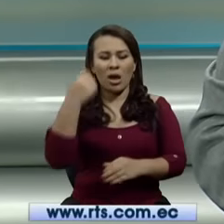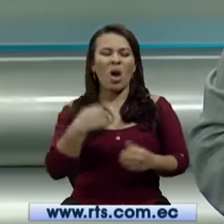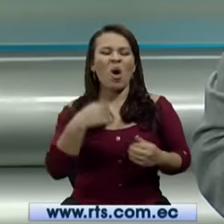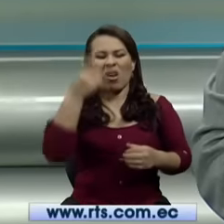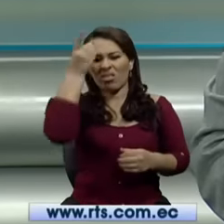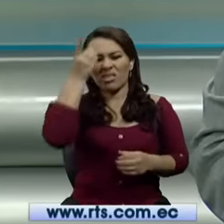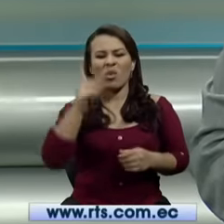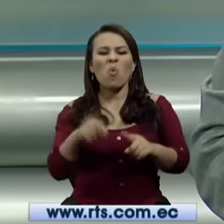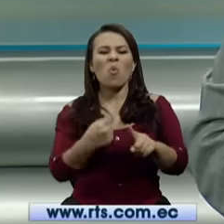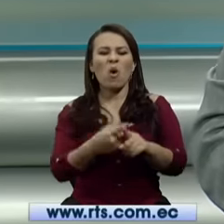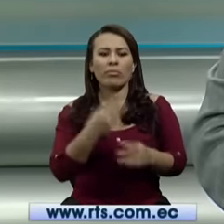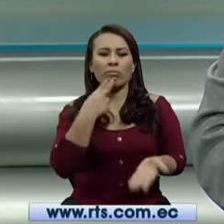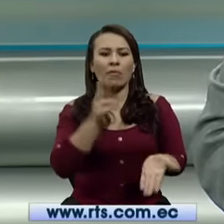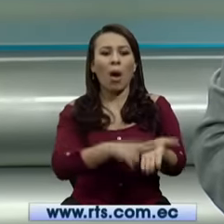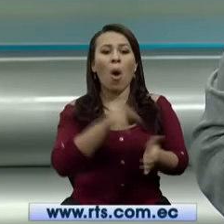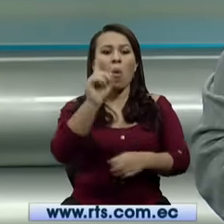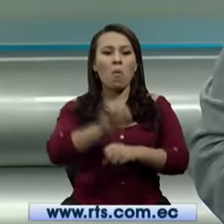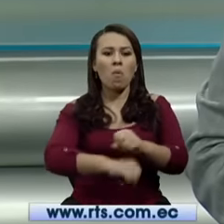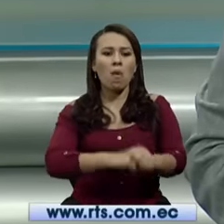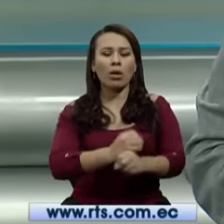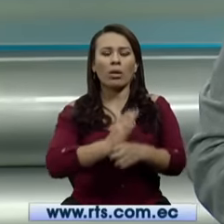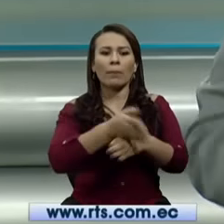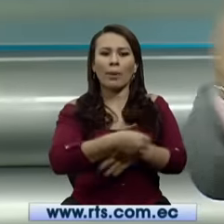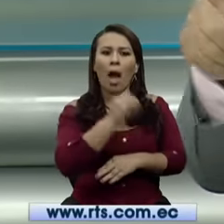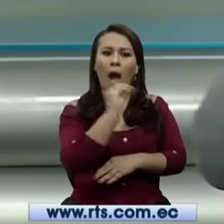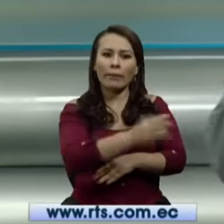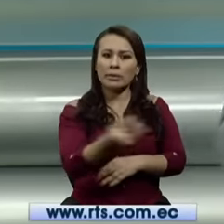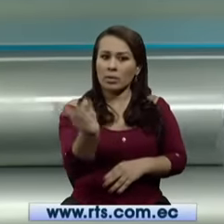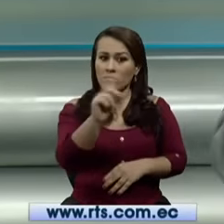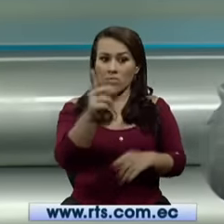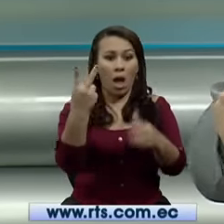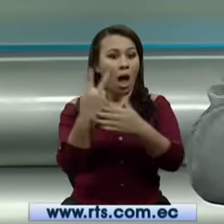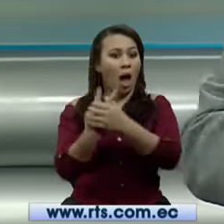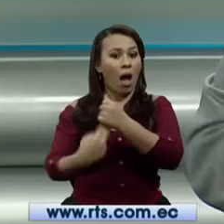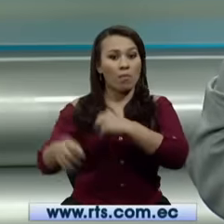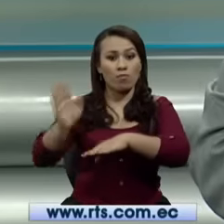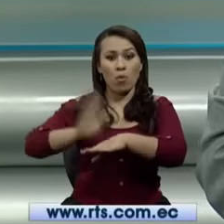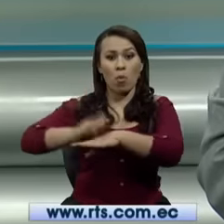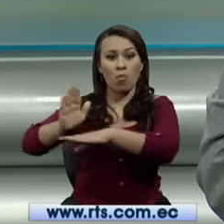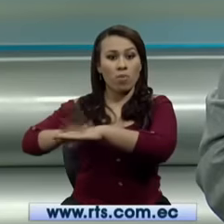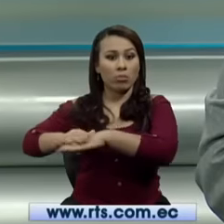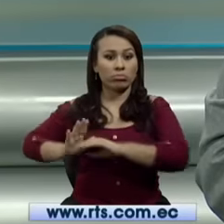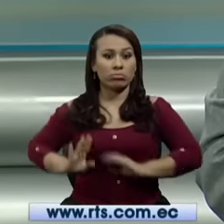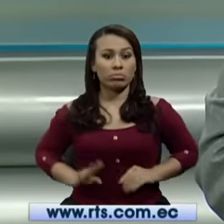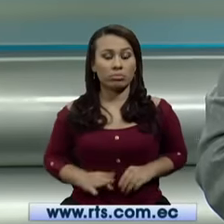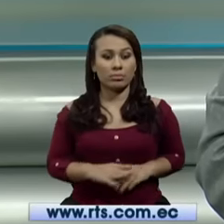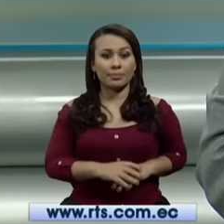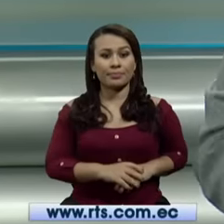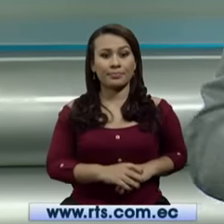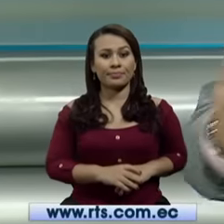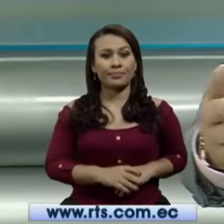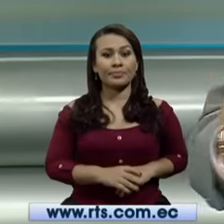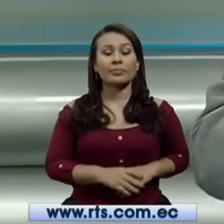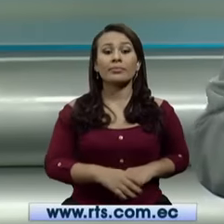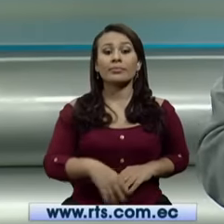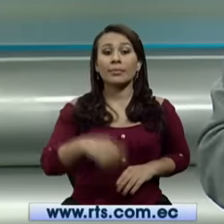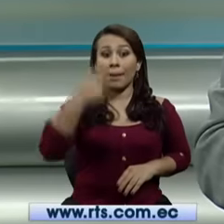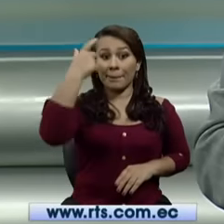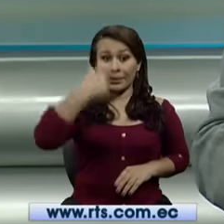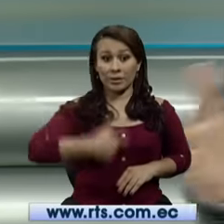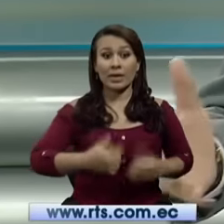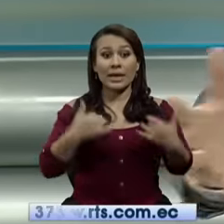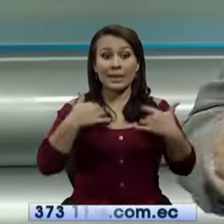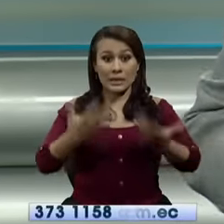da la gana o después de un año cuando va a matricular Entonces los dos están violando la ley y el que quiere que se la